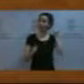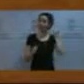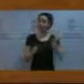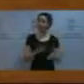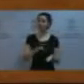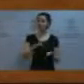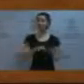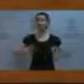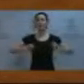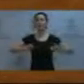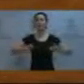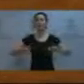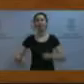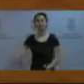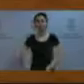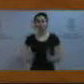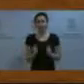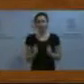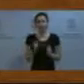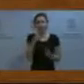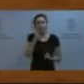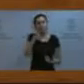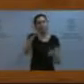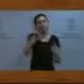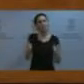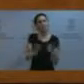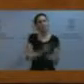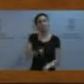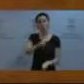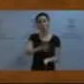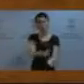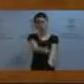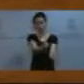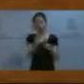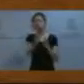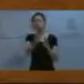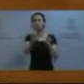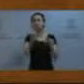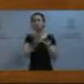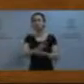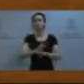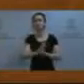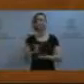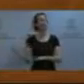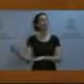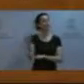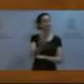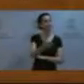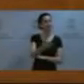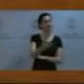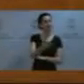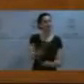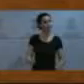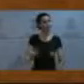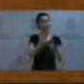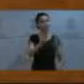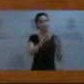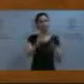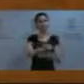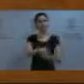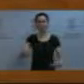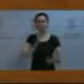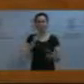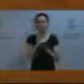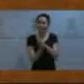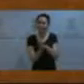inicialmente usted nos facilitó en aquella primera y única reunión a la que nos convocó en consejería. Dicen estar revisando uno a uno todos